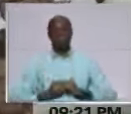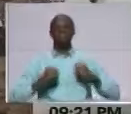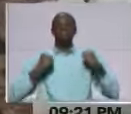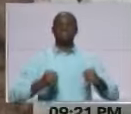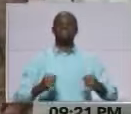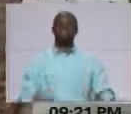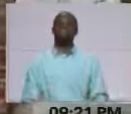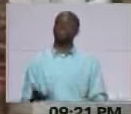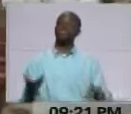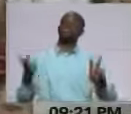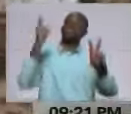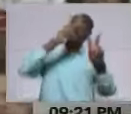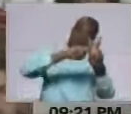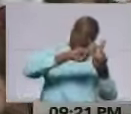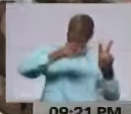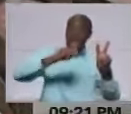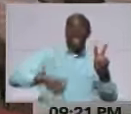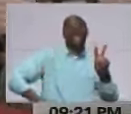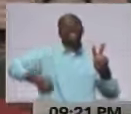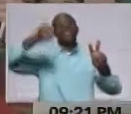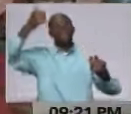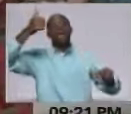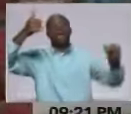Numeral arriba, abajo.